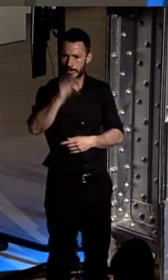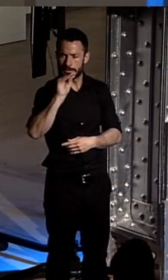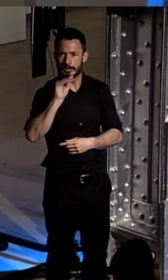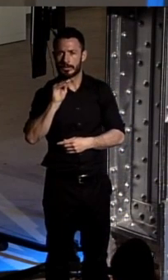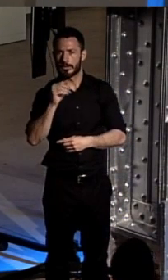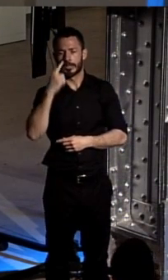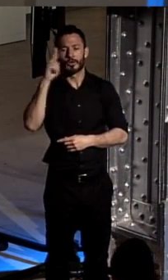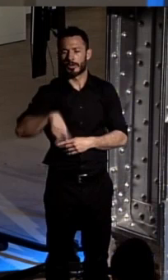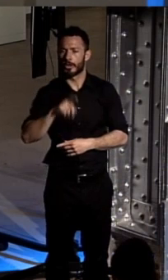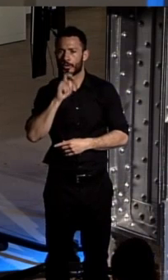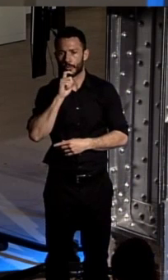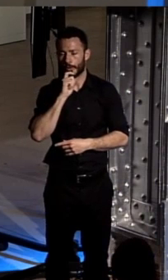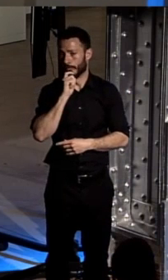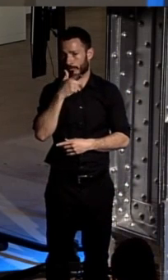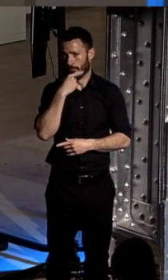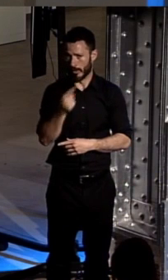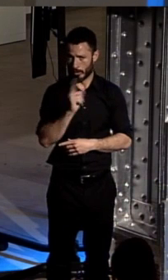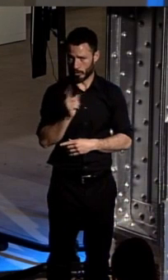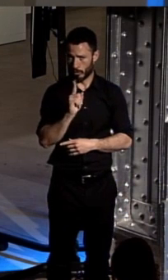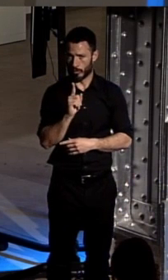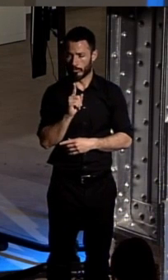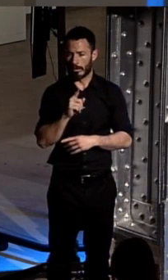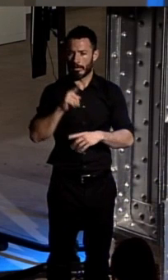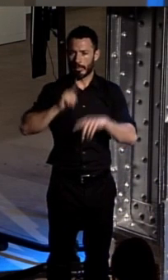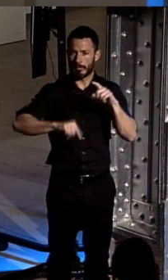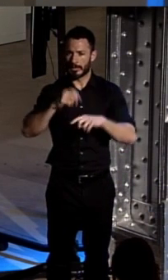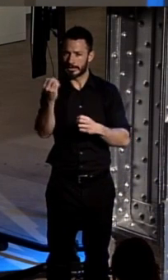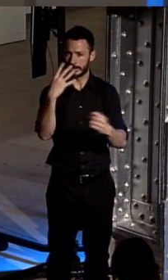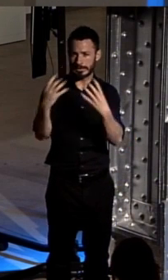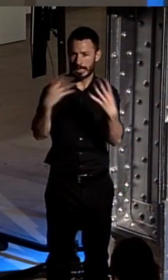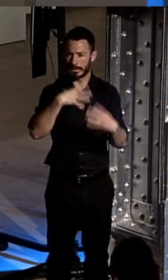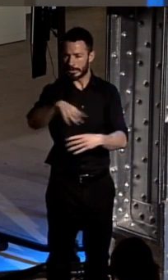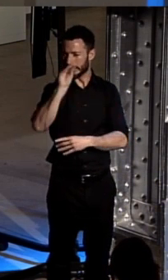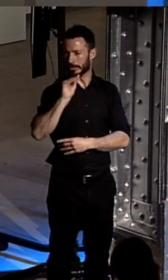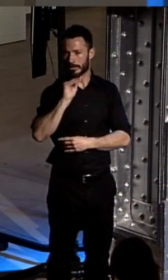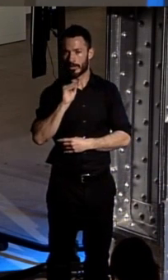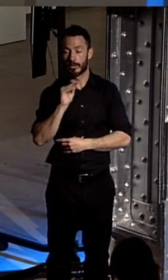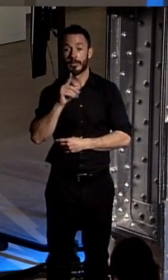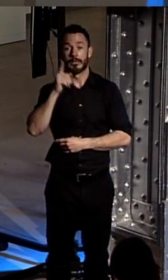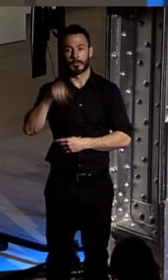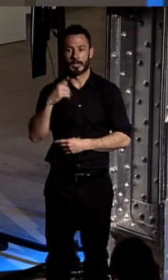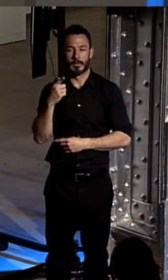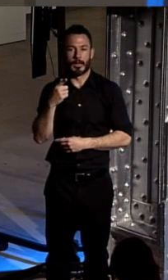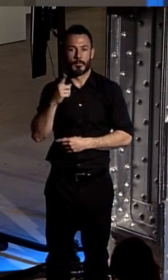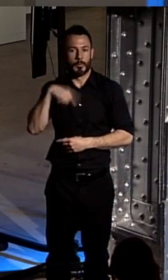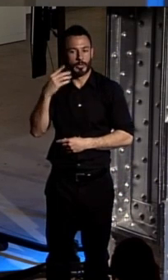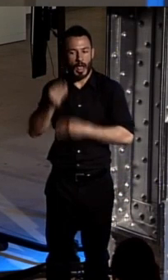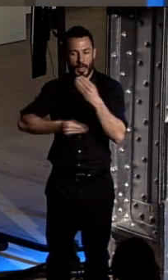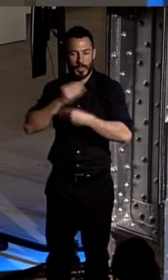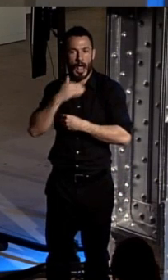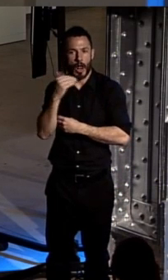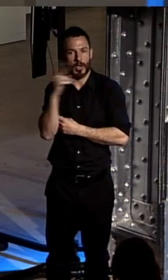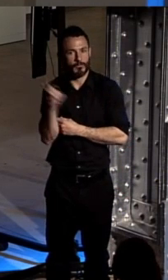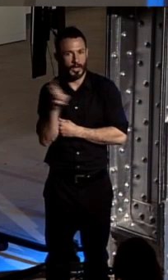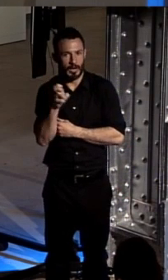humanas, que no es un reto fácil, utilizando diferentes señales, y por otra parte tenemos el reto de hacer algo útil una vez hemos